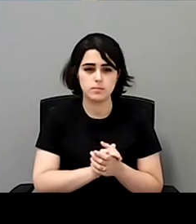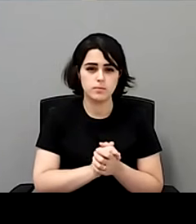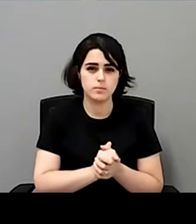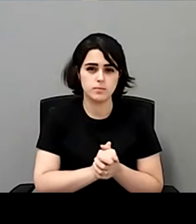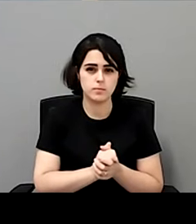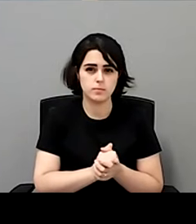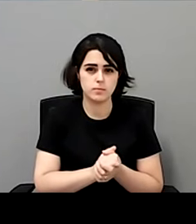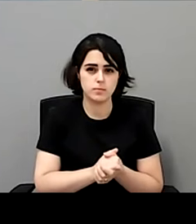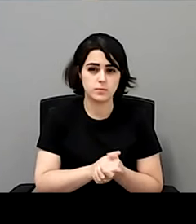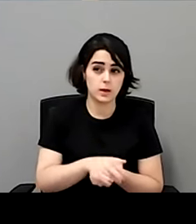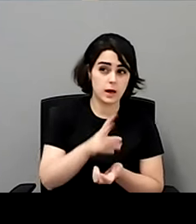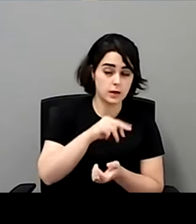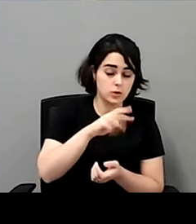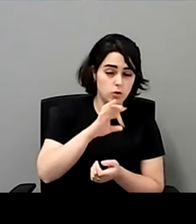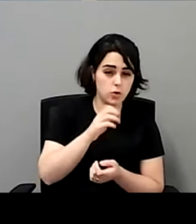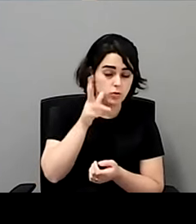Antonio, te escuchamos.